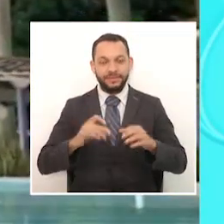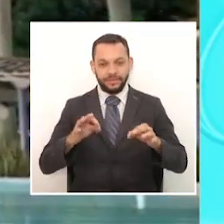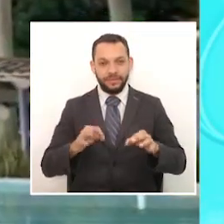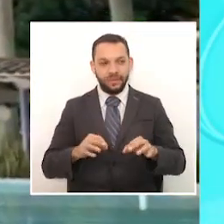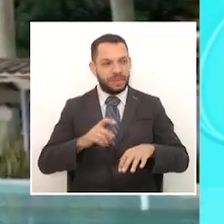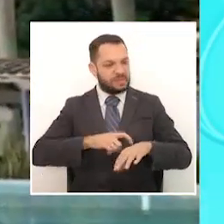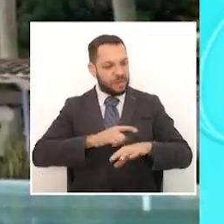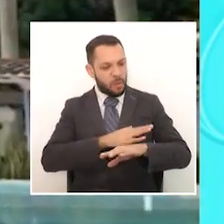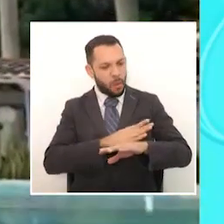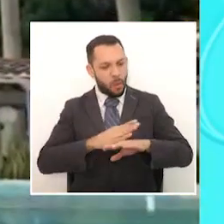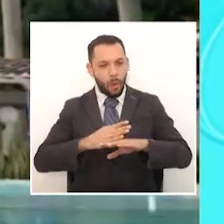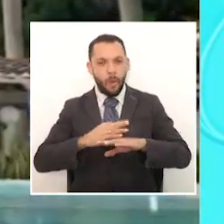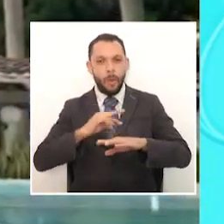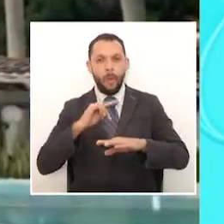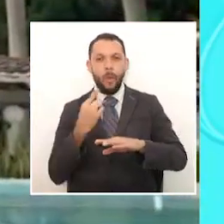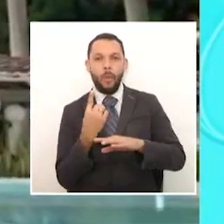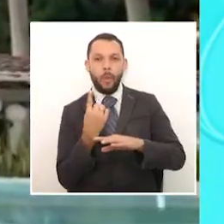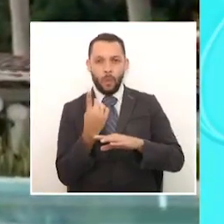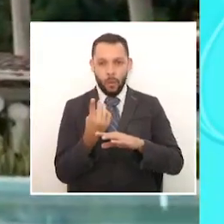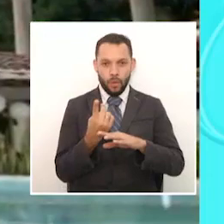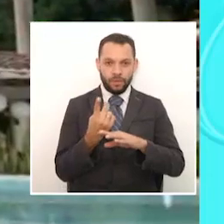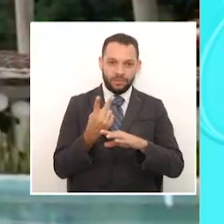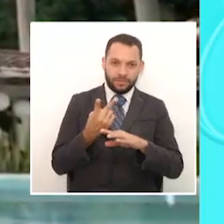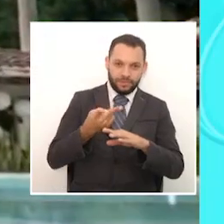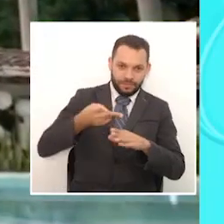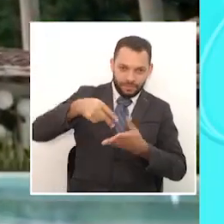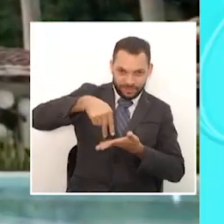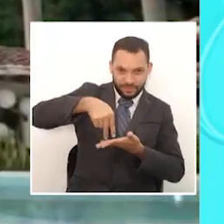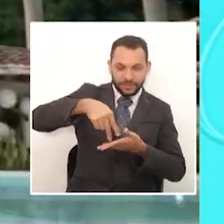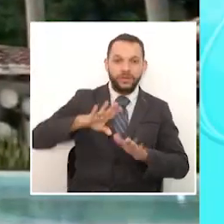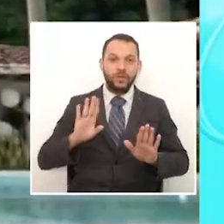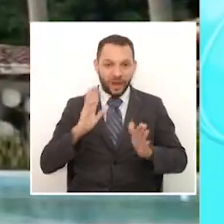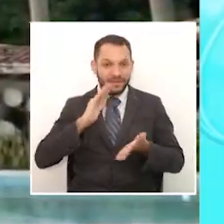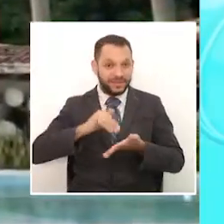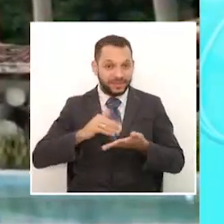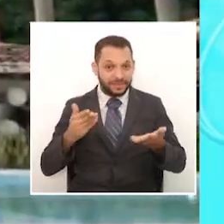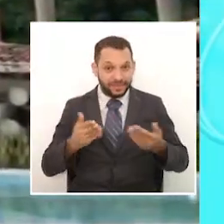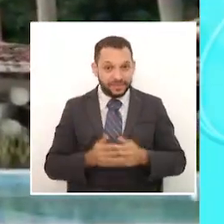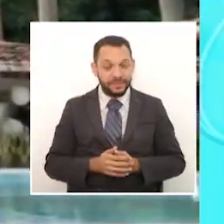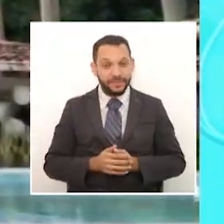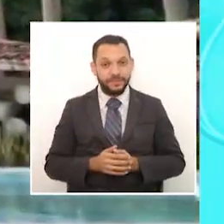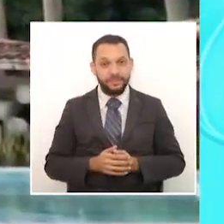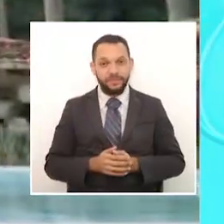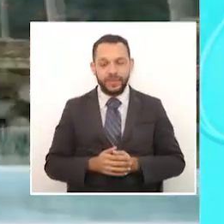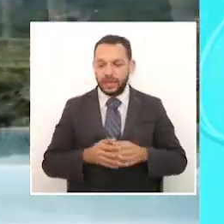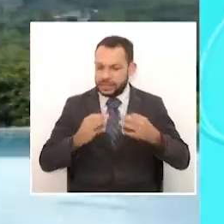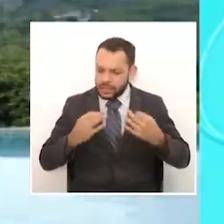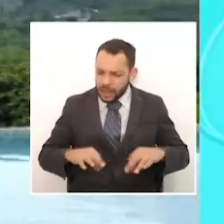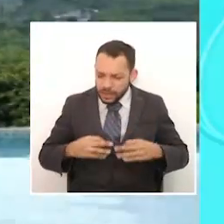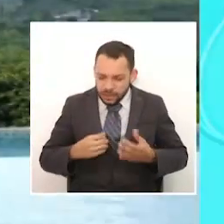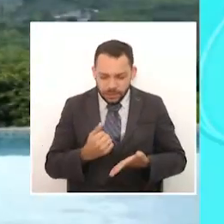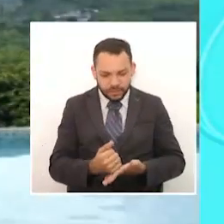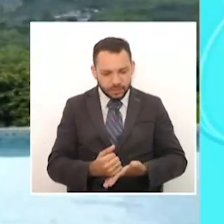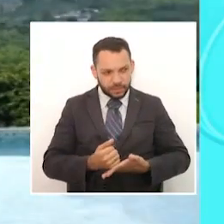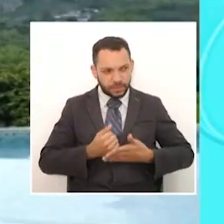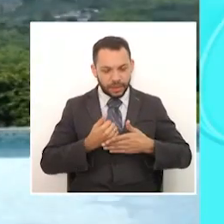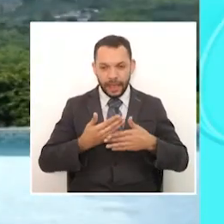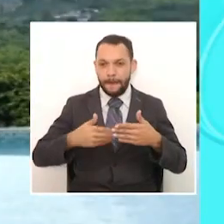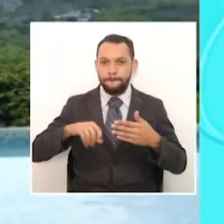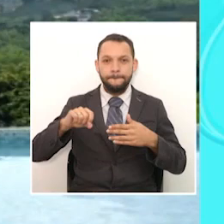pie y regresan con el otro. Esta es una técnica. Iniciar contra una